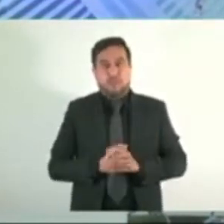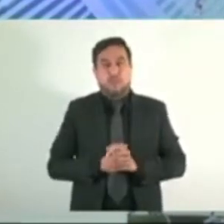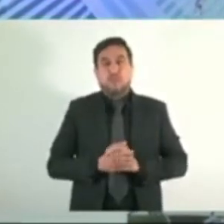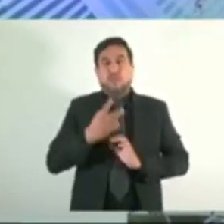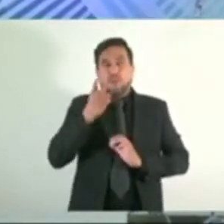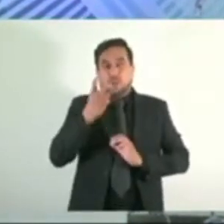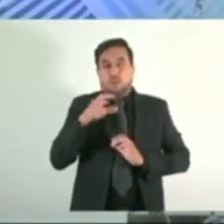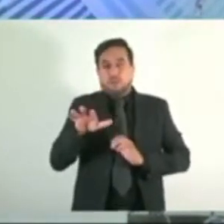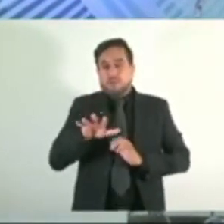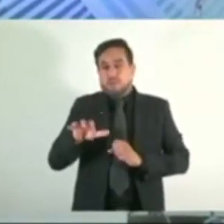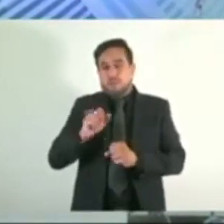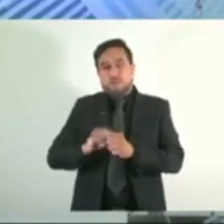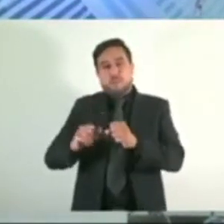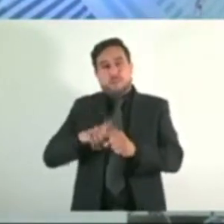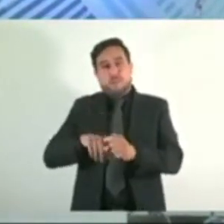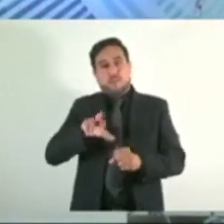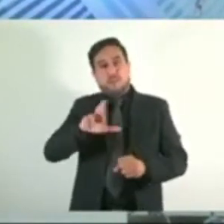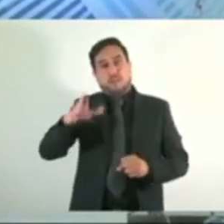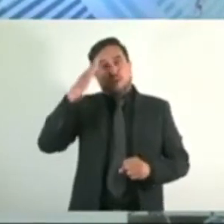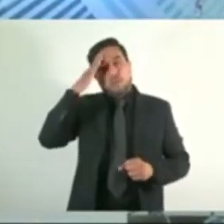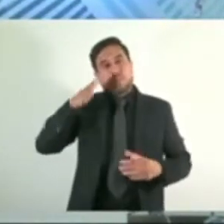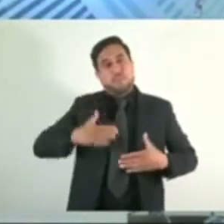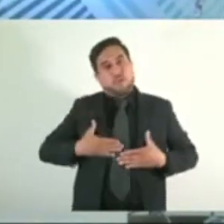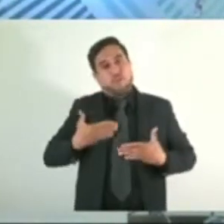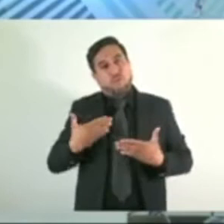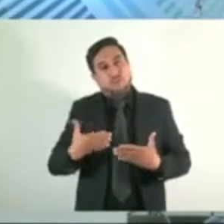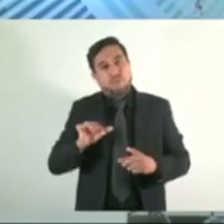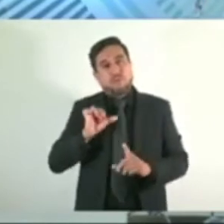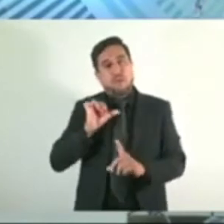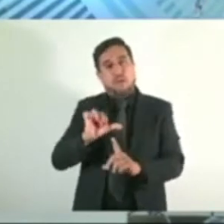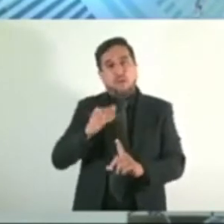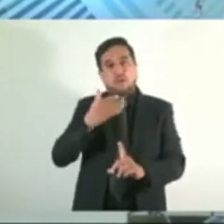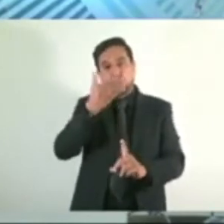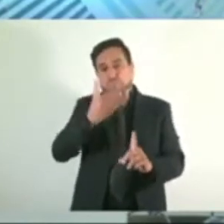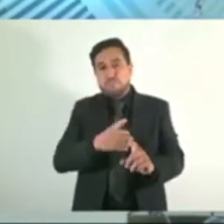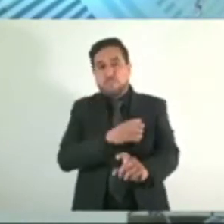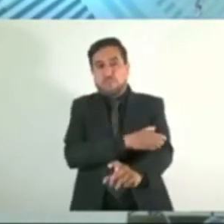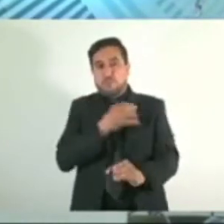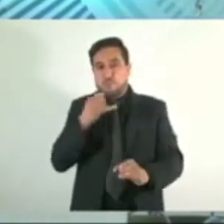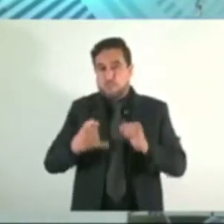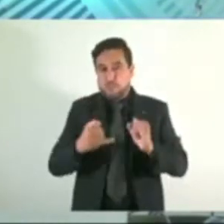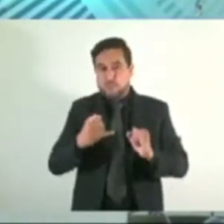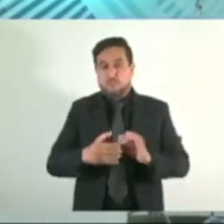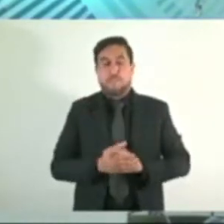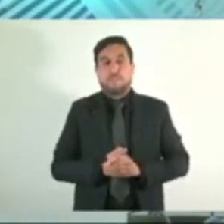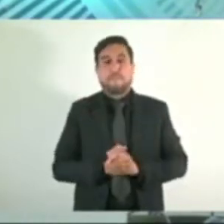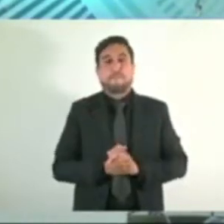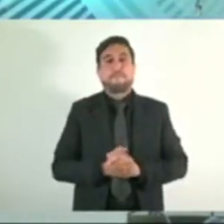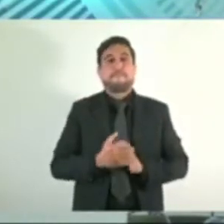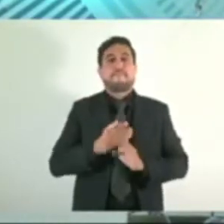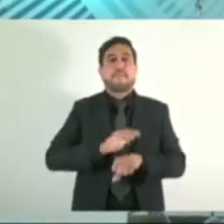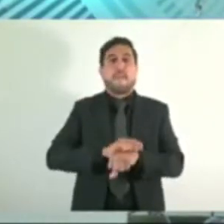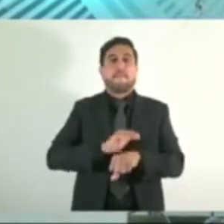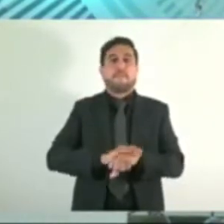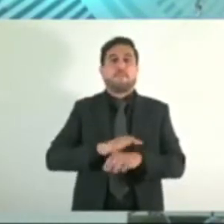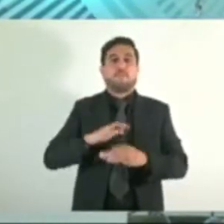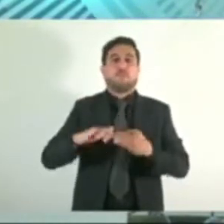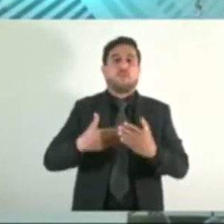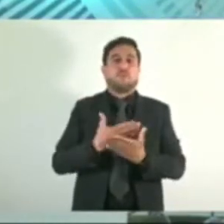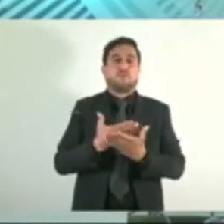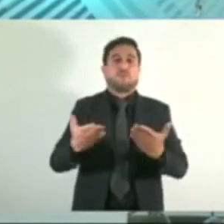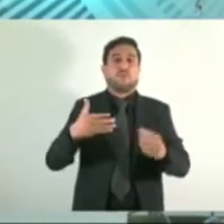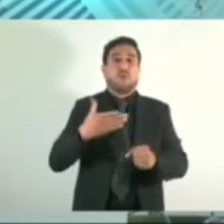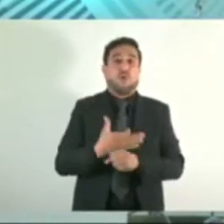reconoce, valora y extiende su confianza a esta gran institución. Amigas y amigos, son muy diversos los